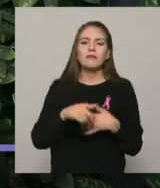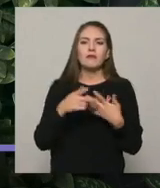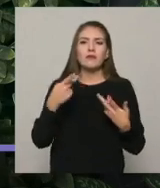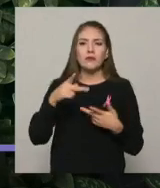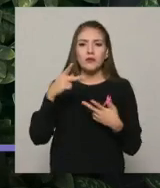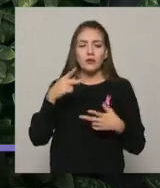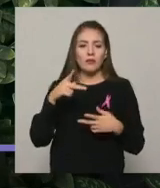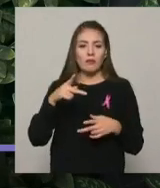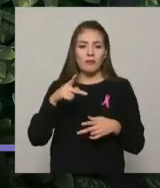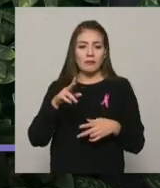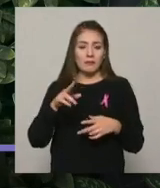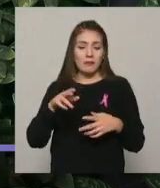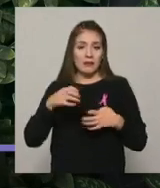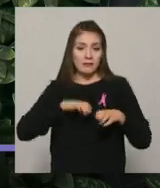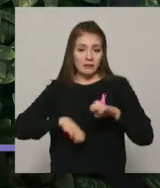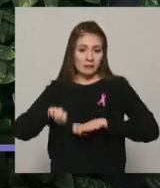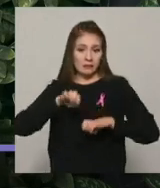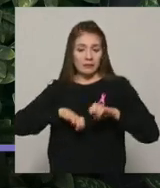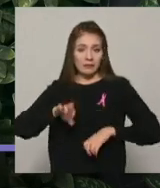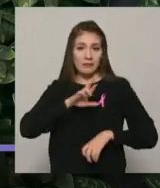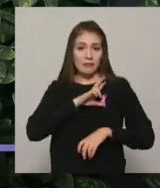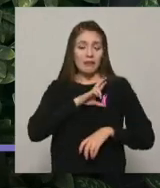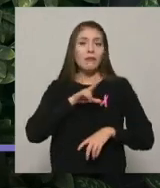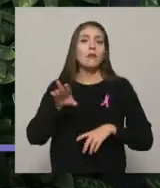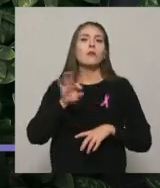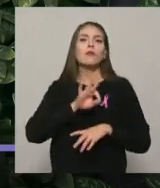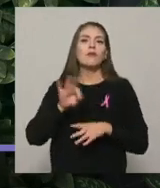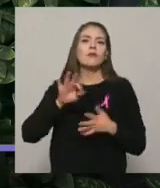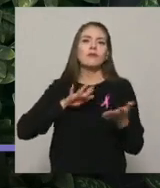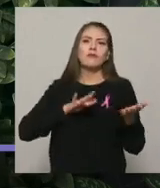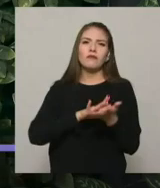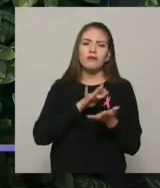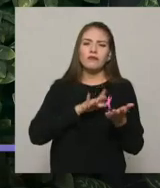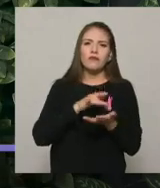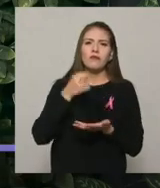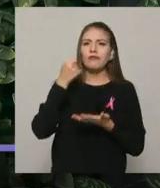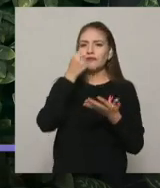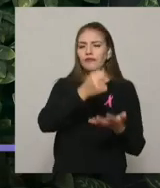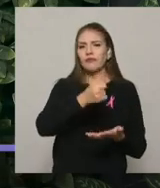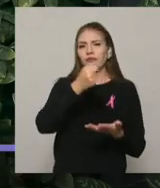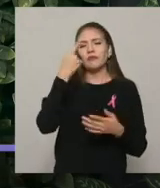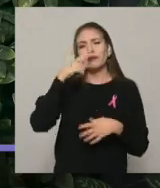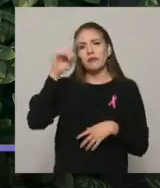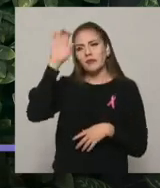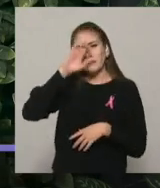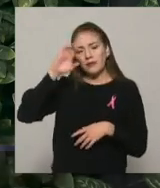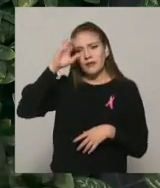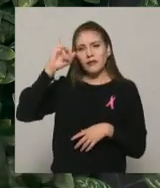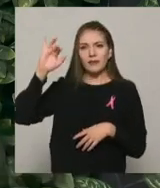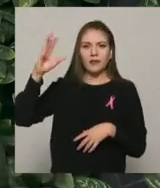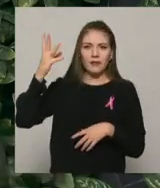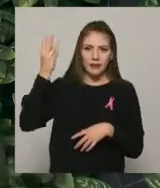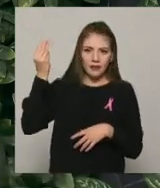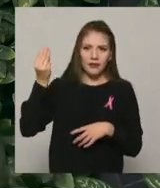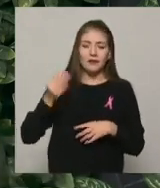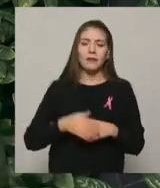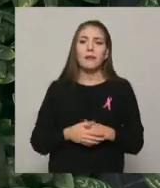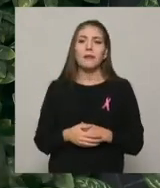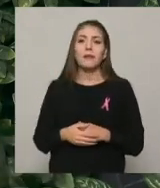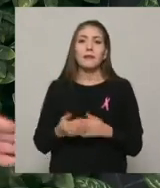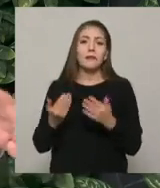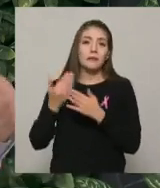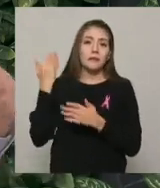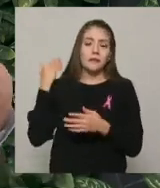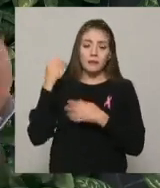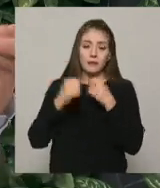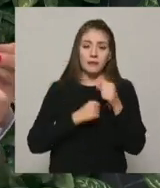iniciativa privada invierta en ciencia y tecnología. Fue en 2015 cuando se hizo la modificación a la